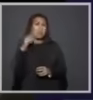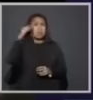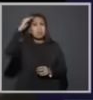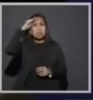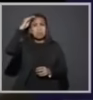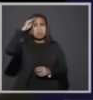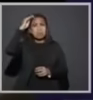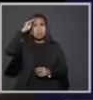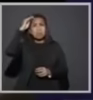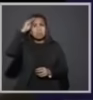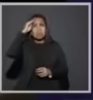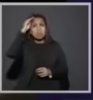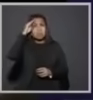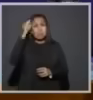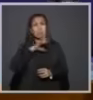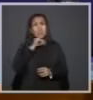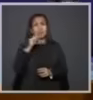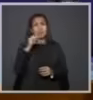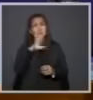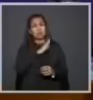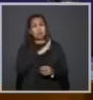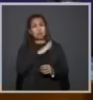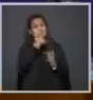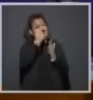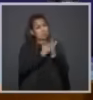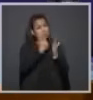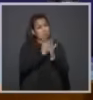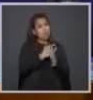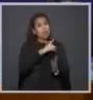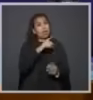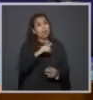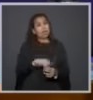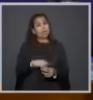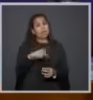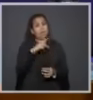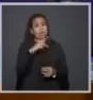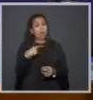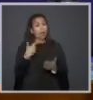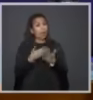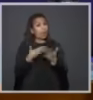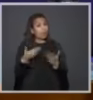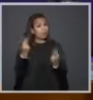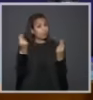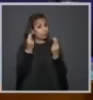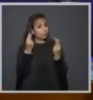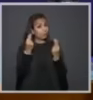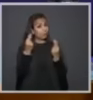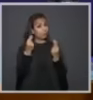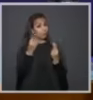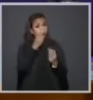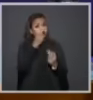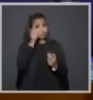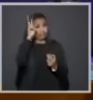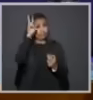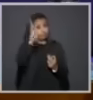buen administrador público, pero ahora se requiere más que nada la honestidad